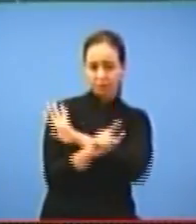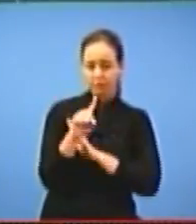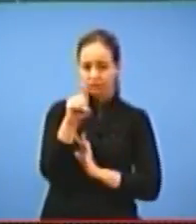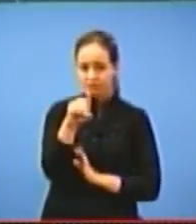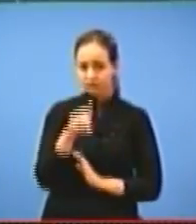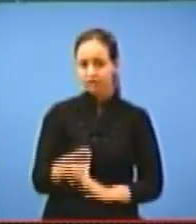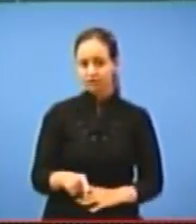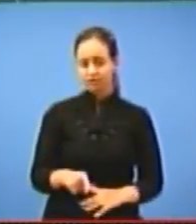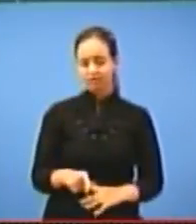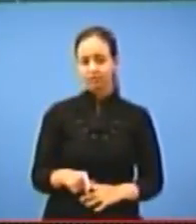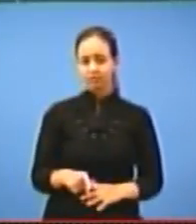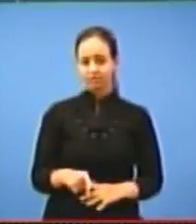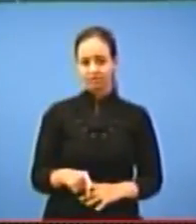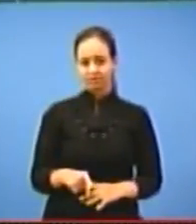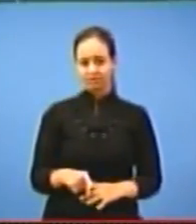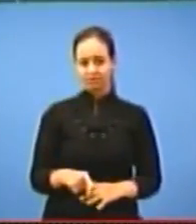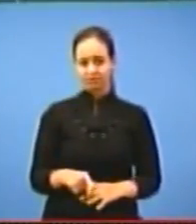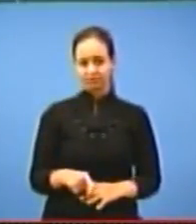una pregunta.